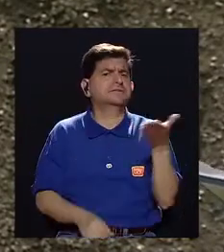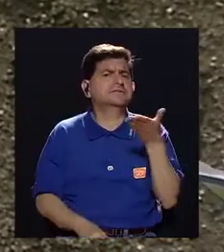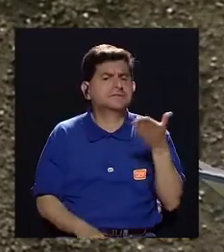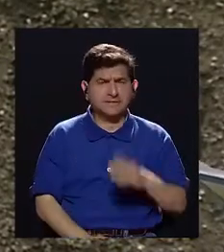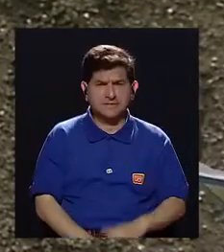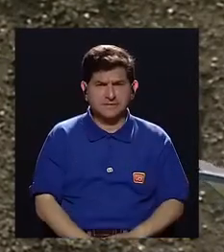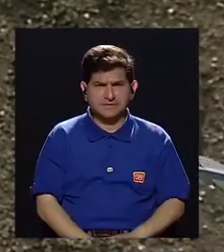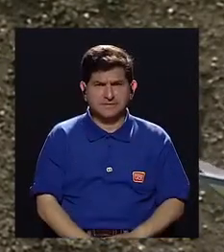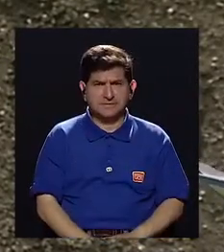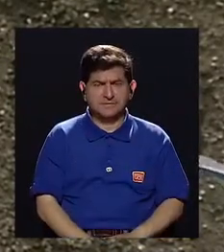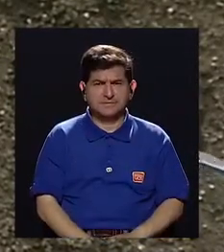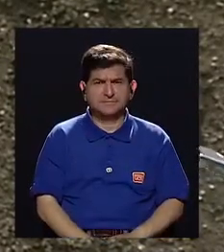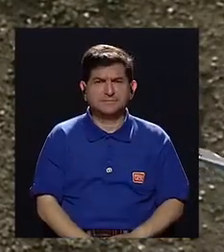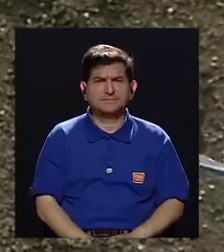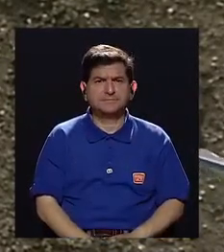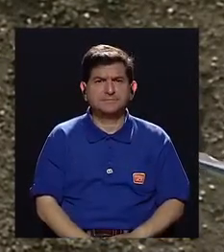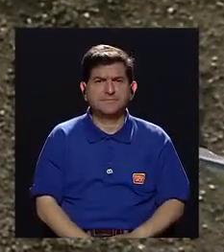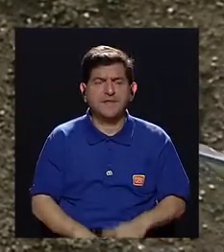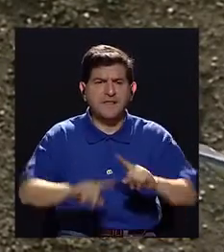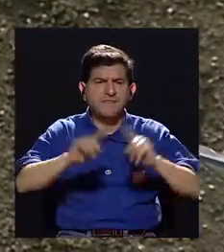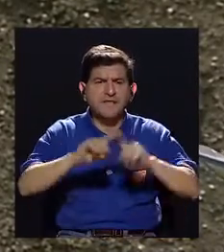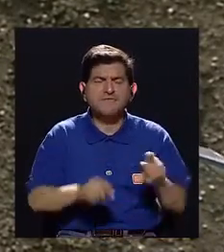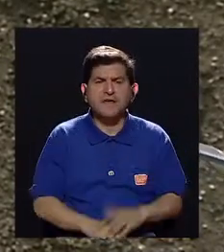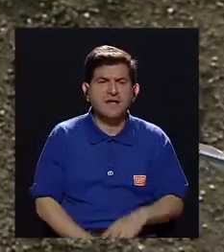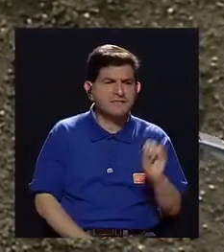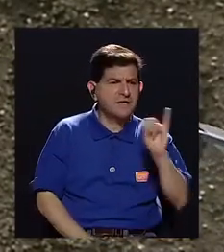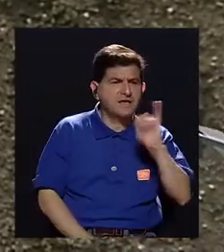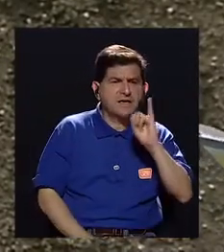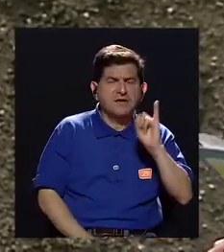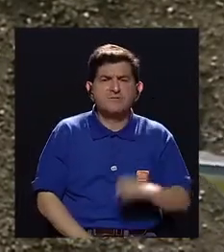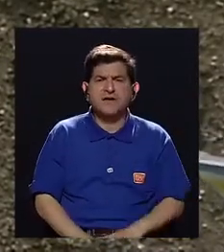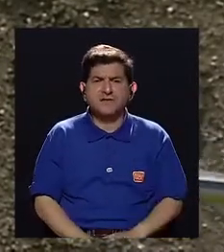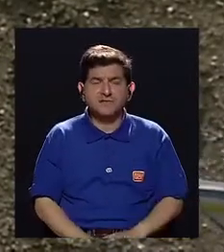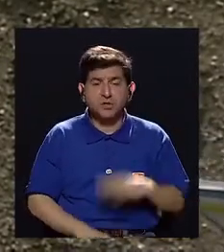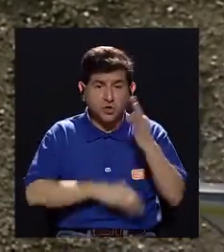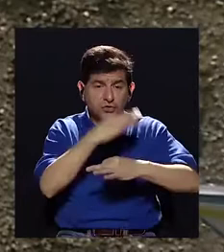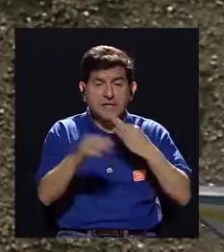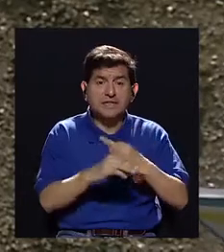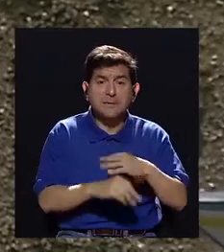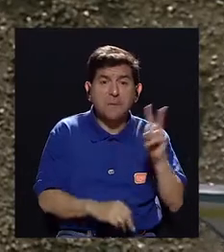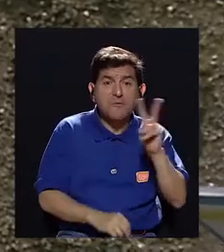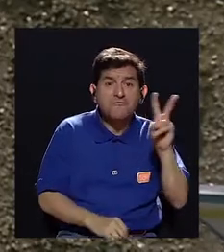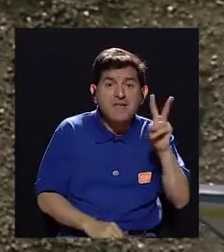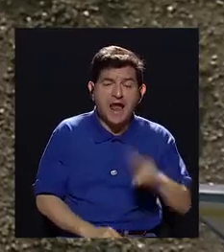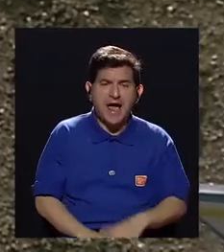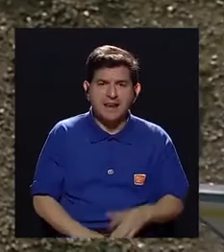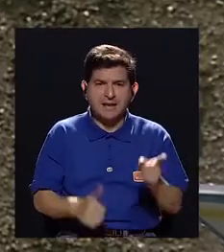es que hay muchas infecciones virales,